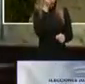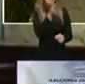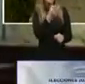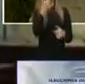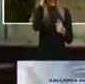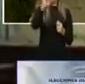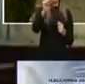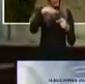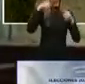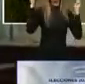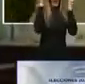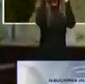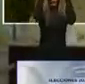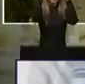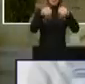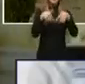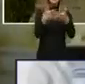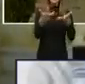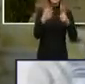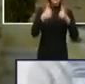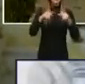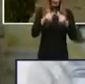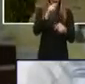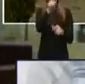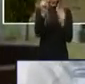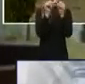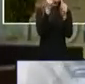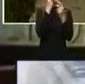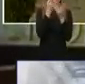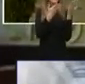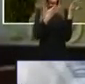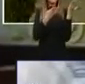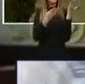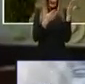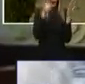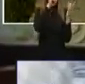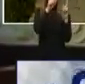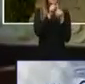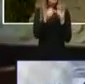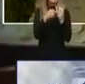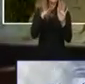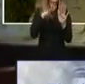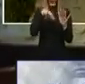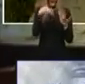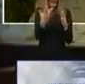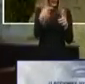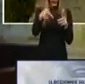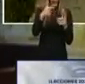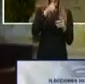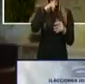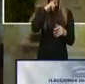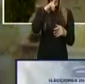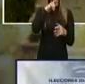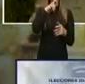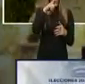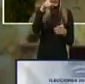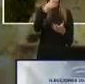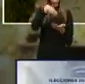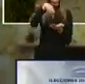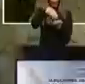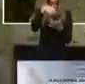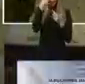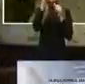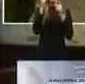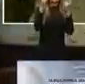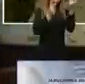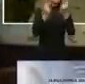festejando acá en este punto. Seguimos viendo en el alrededor del obelisco, de la Plaza del Obelisco, que siguen viniendo